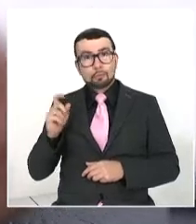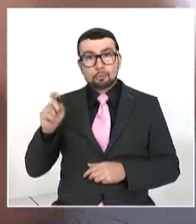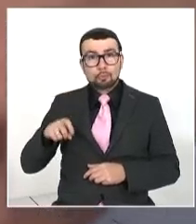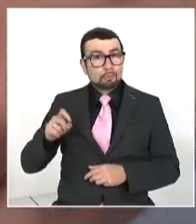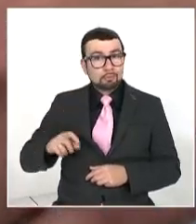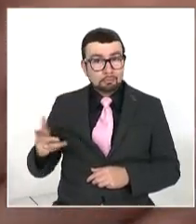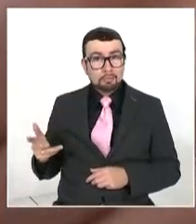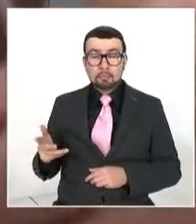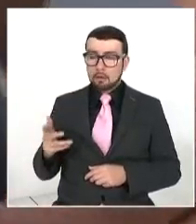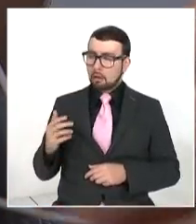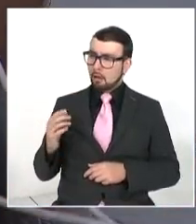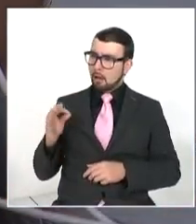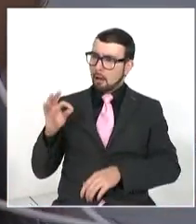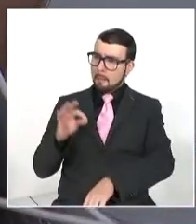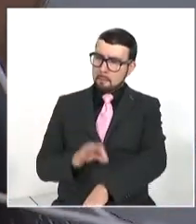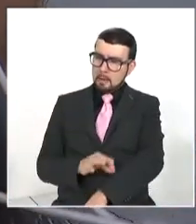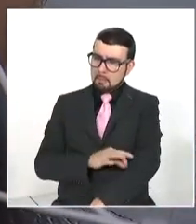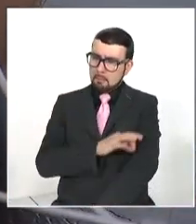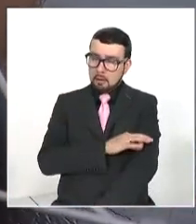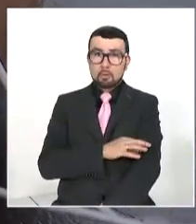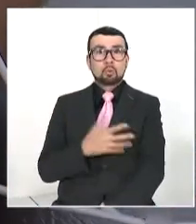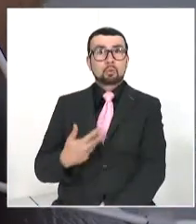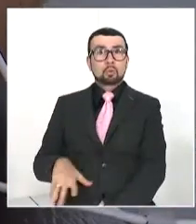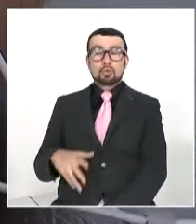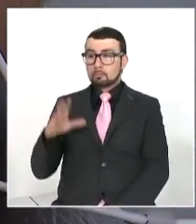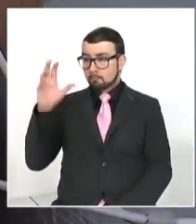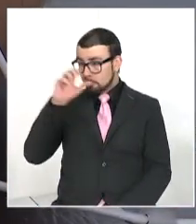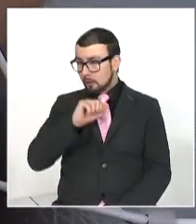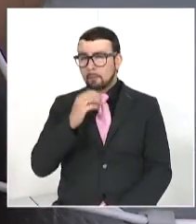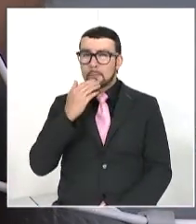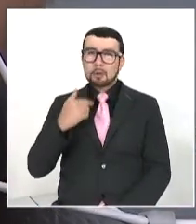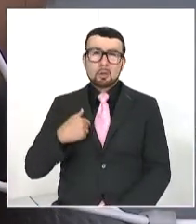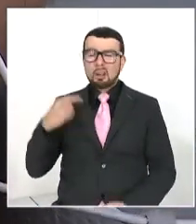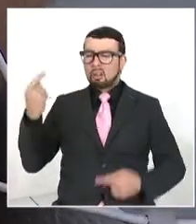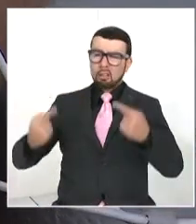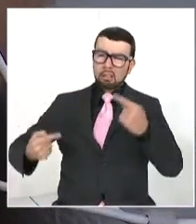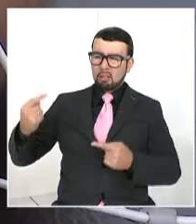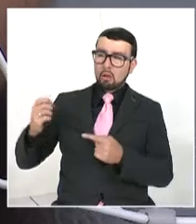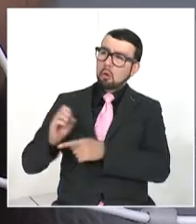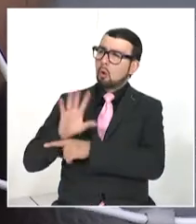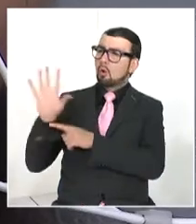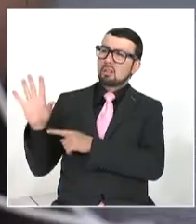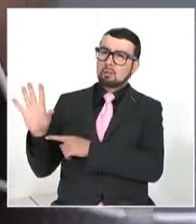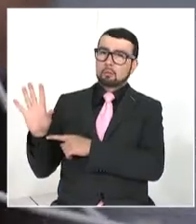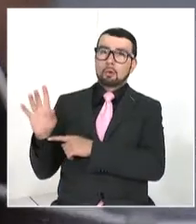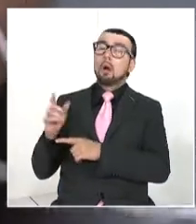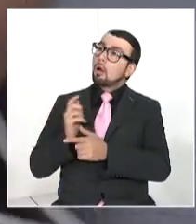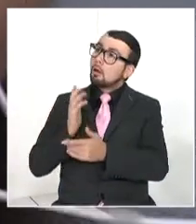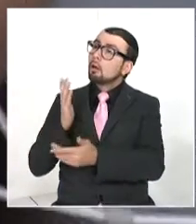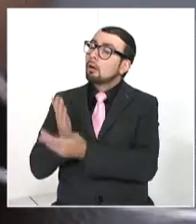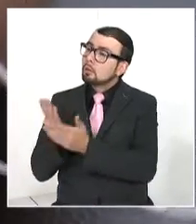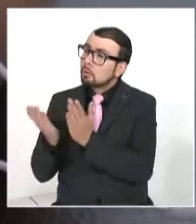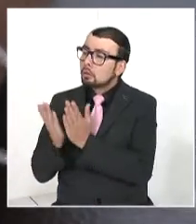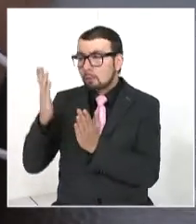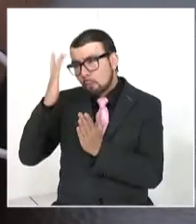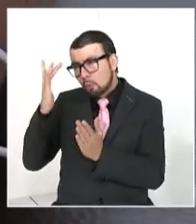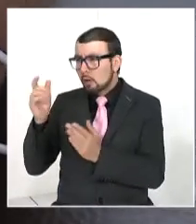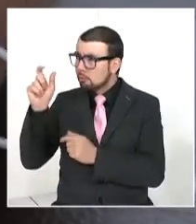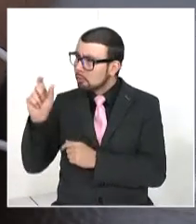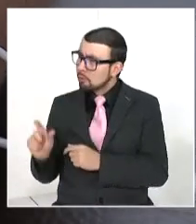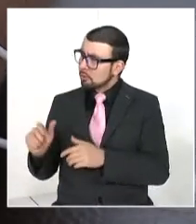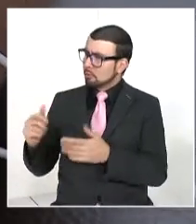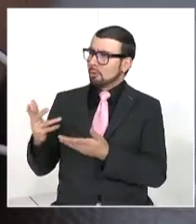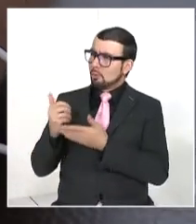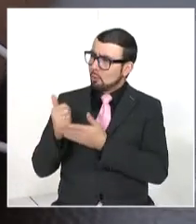de empezar a buscar qué era esto. Yo pude haberme puesto a discutir con los orientales, yo me fui a estudiar por qué le podían cortar a una persona a través